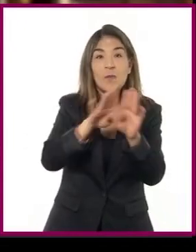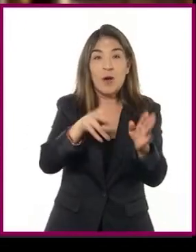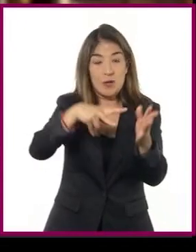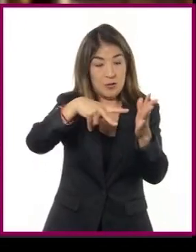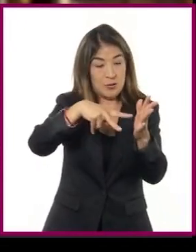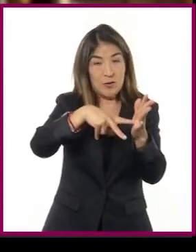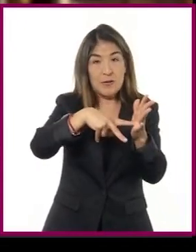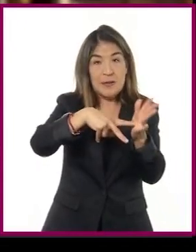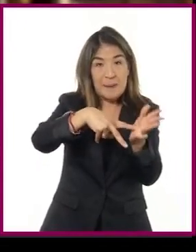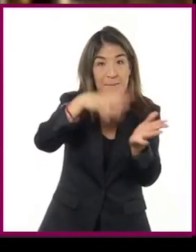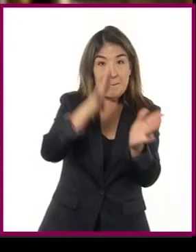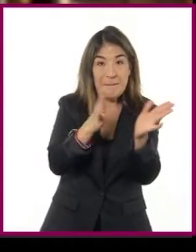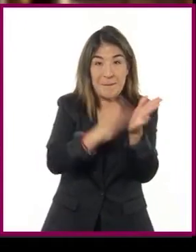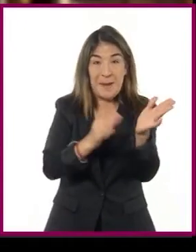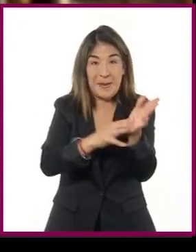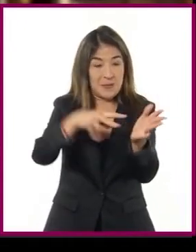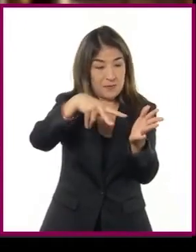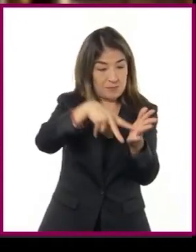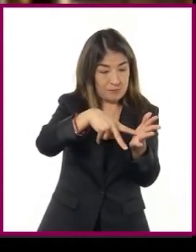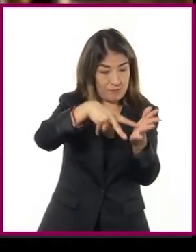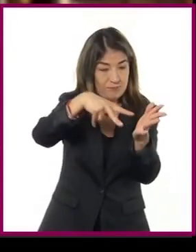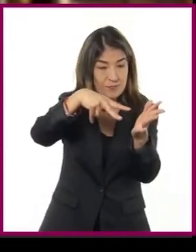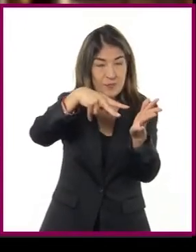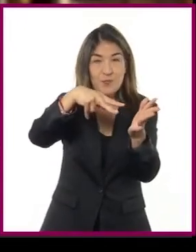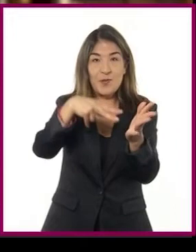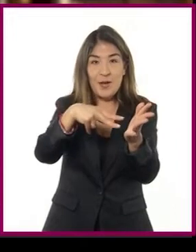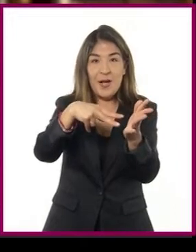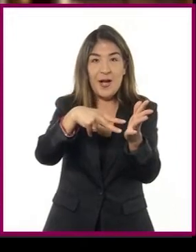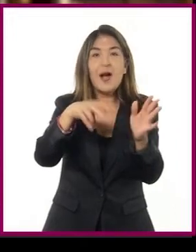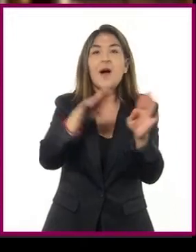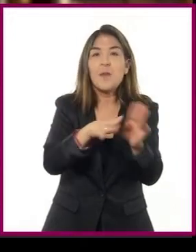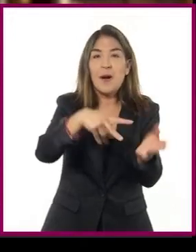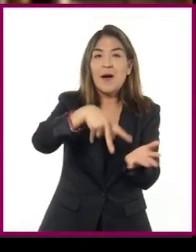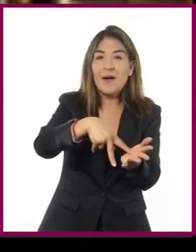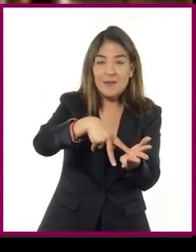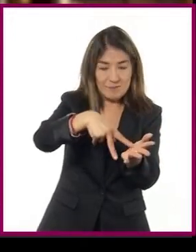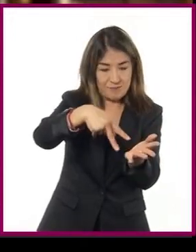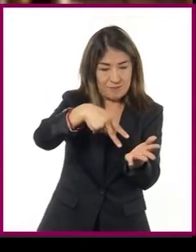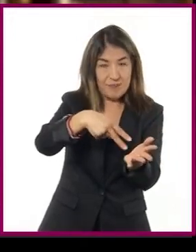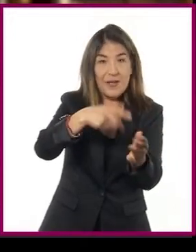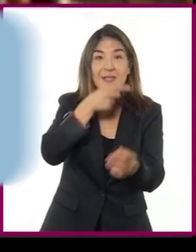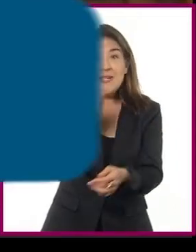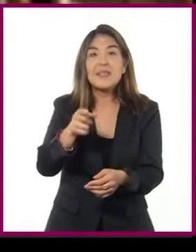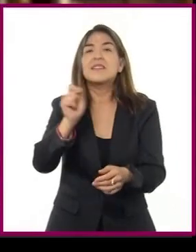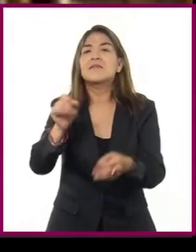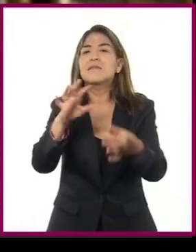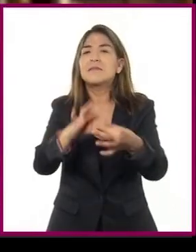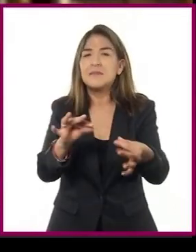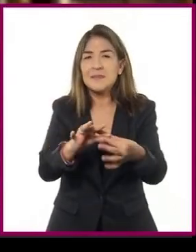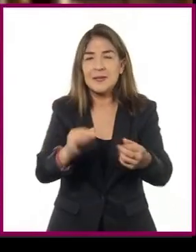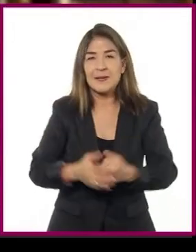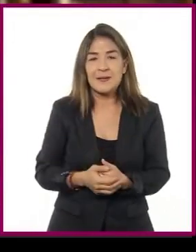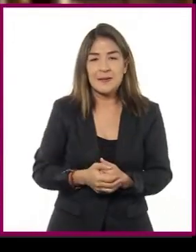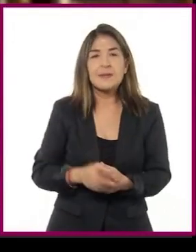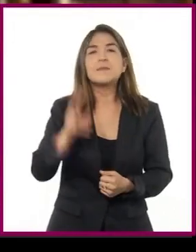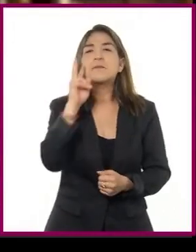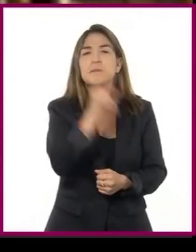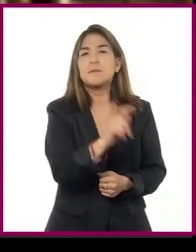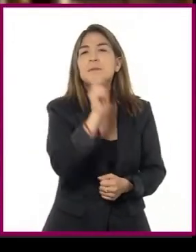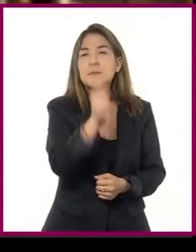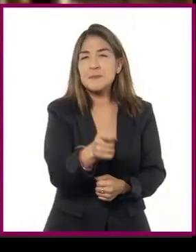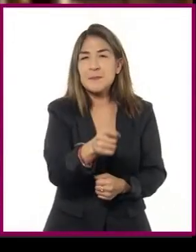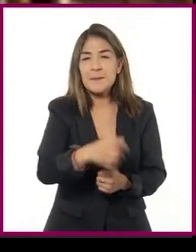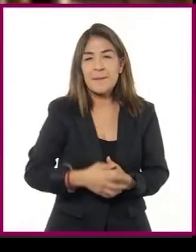levantarlo del papel y las definiciones y afirmaciones evidentes que